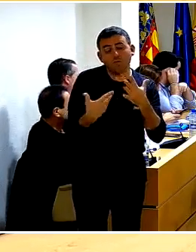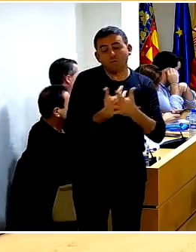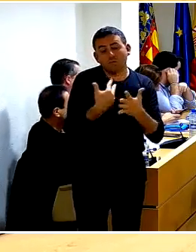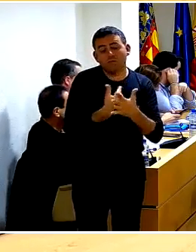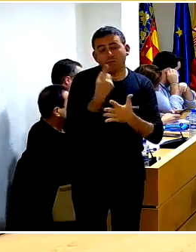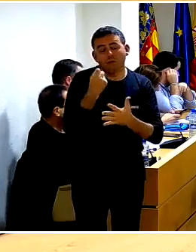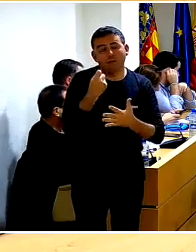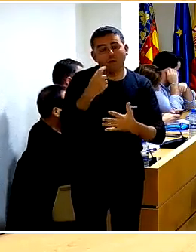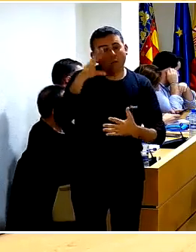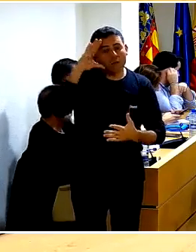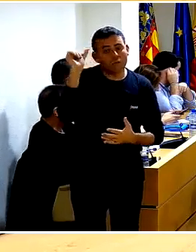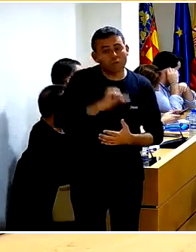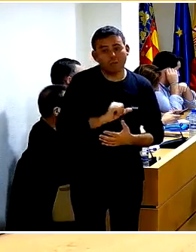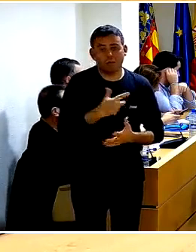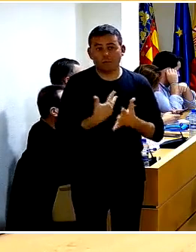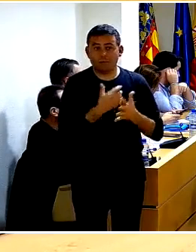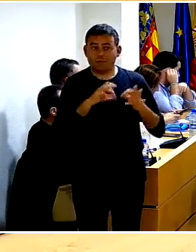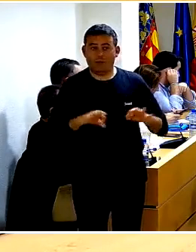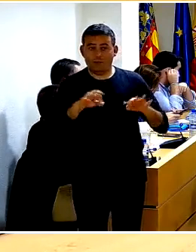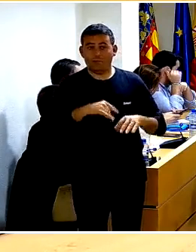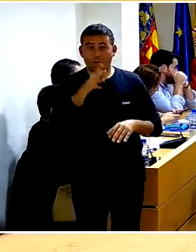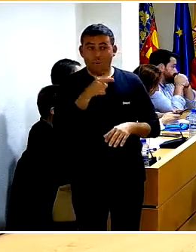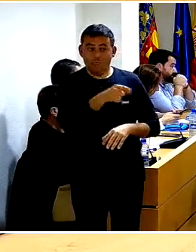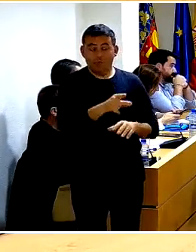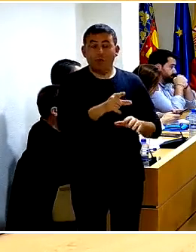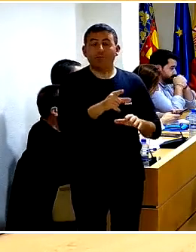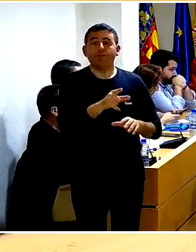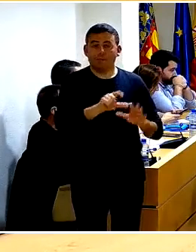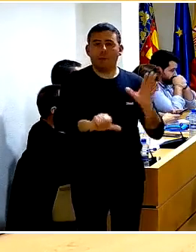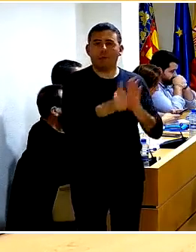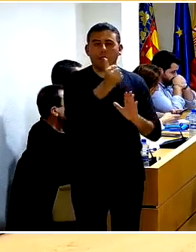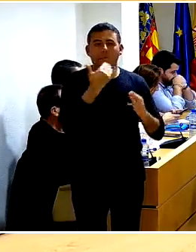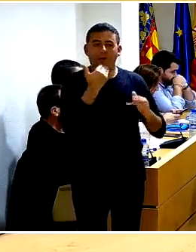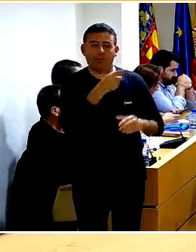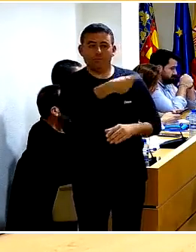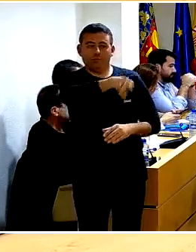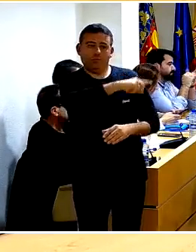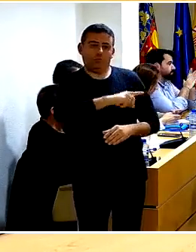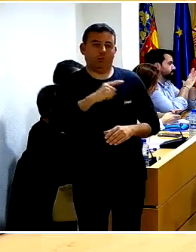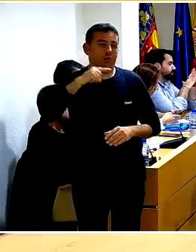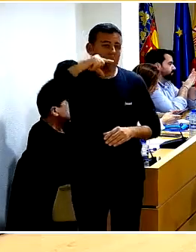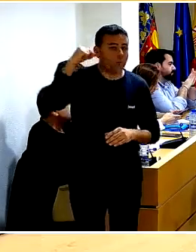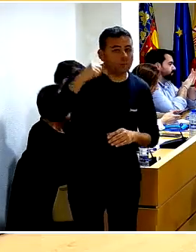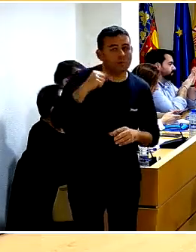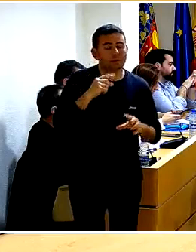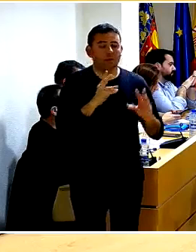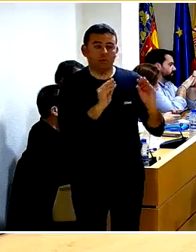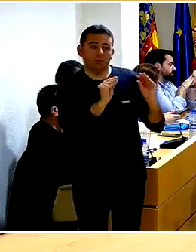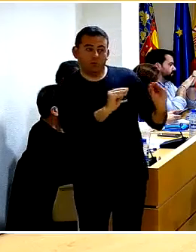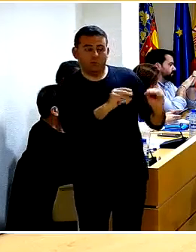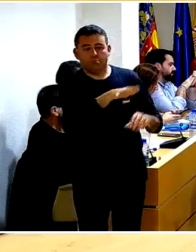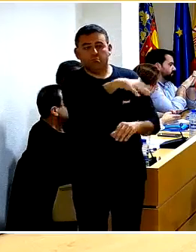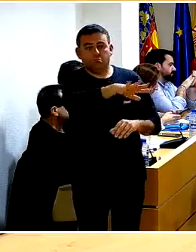suyo, pero nosotros votamos en contra en su momento. Por cierto, ustedes, Compromís, y el PSOE también, pero Compromís